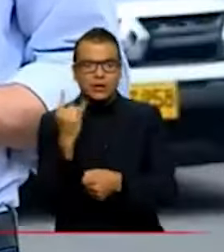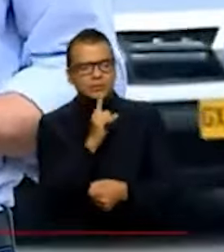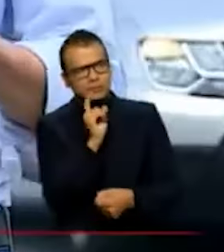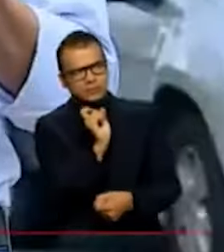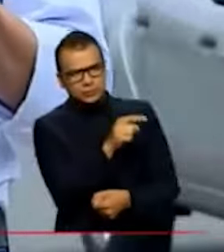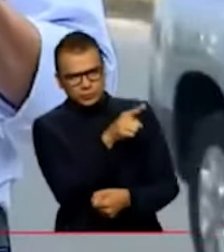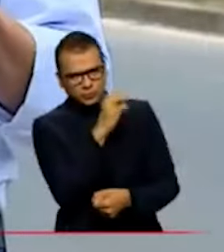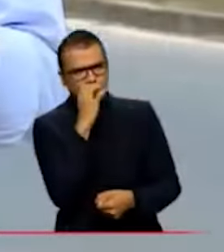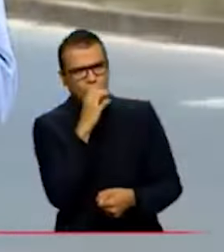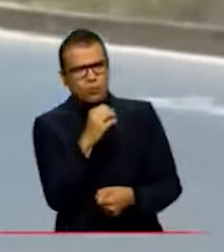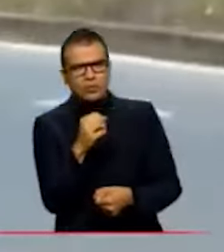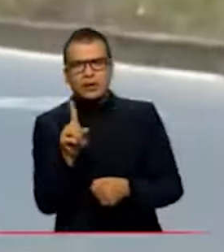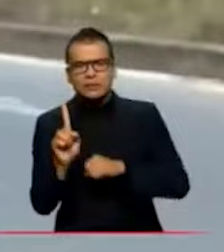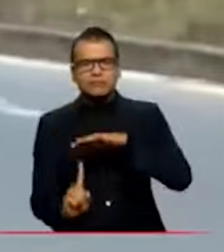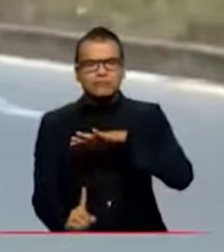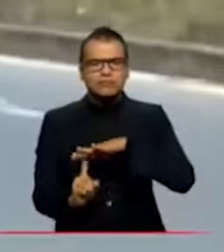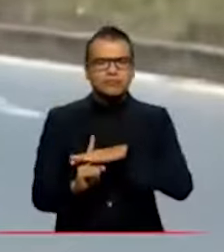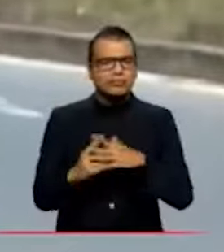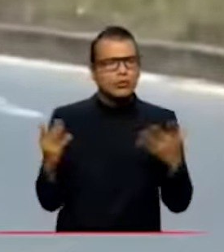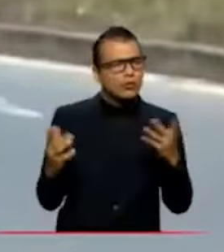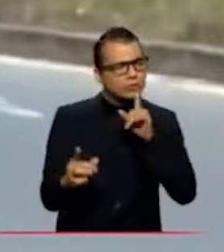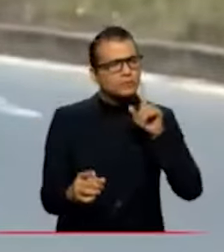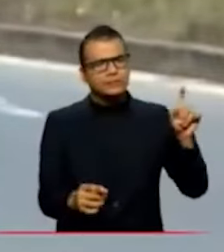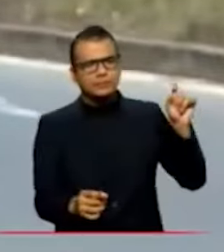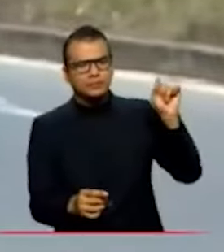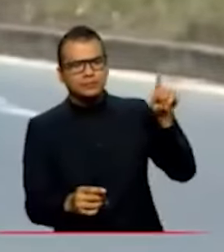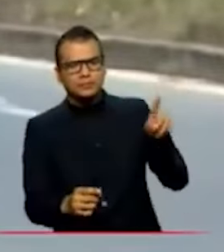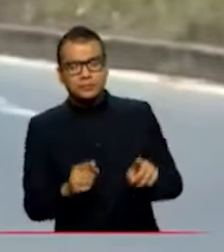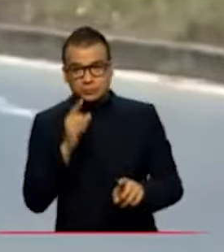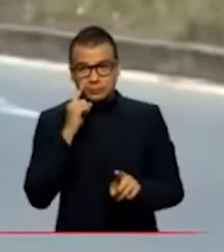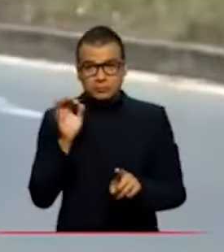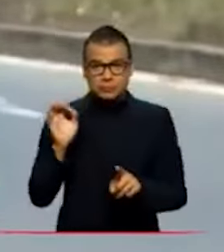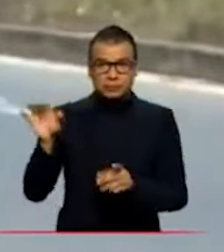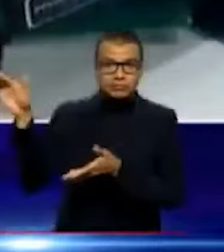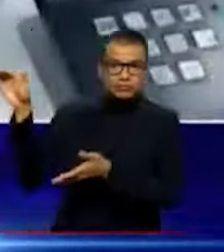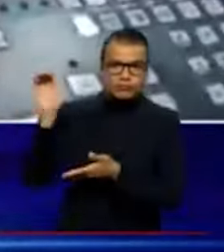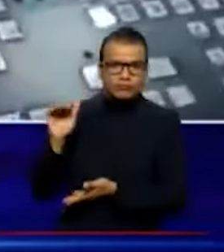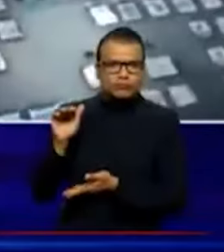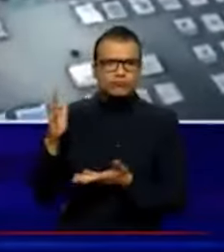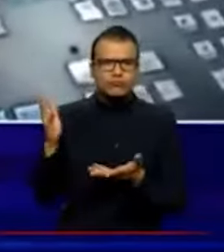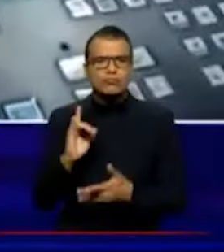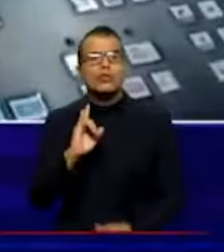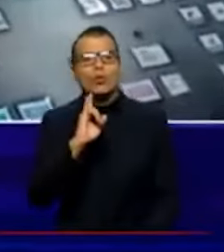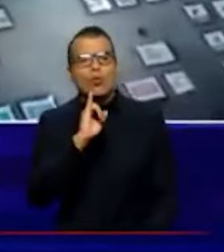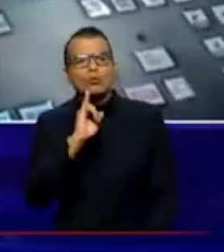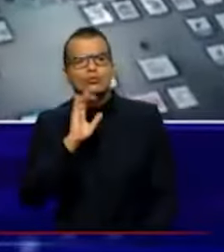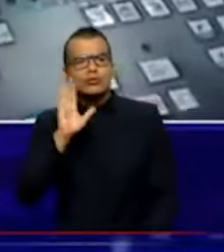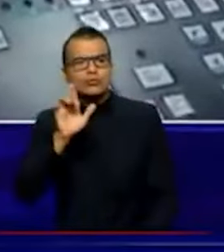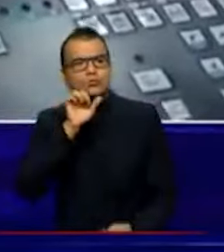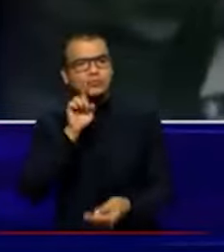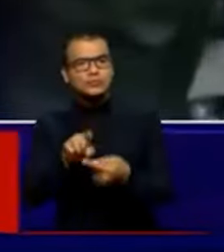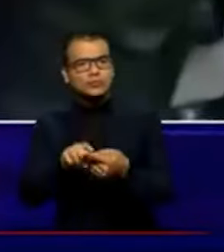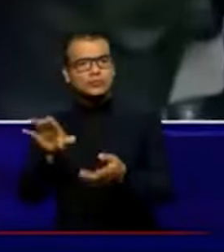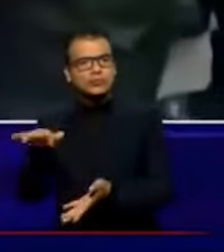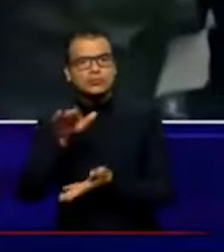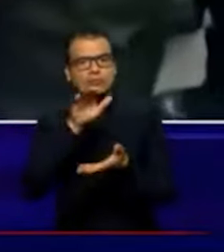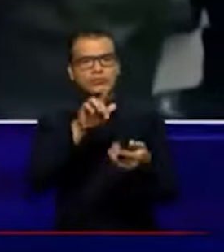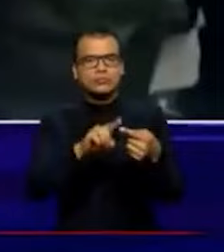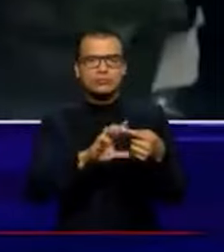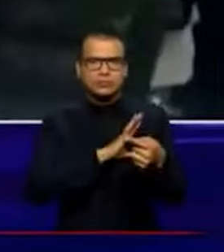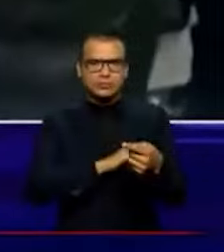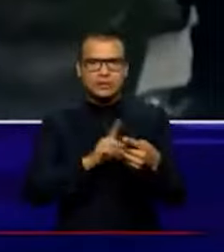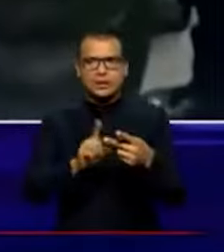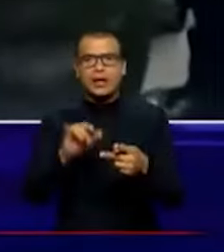Buenas tardes. Según las autoridades, este arsenal venía como correo postal desde Estados Unidos y tenía como destino los municipios de Cali